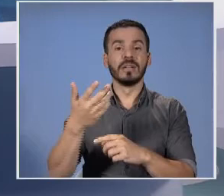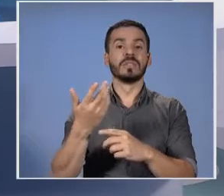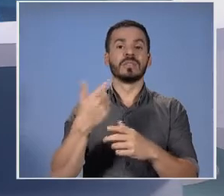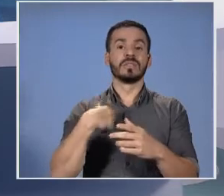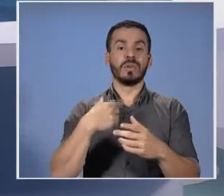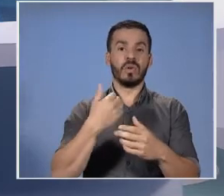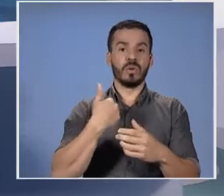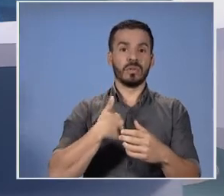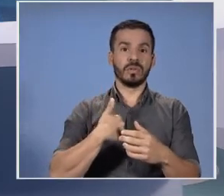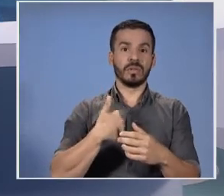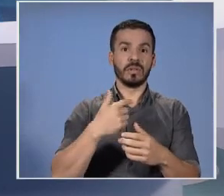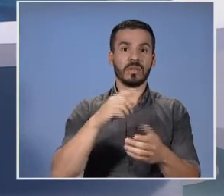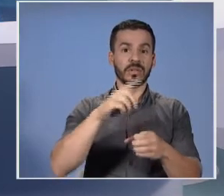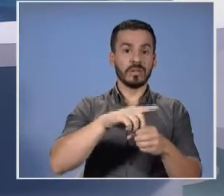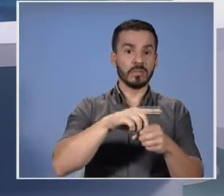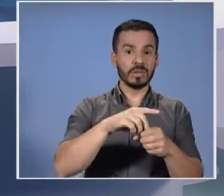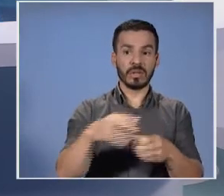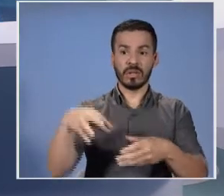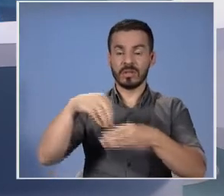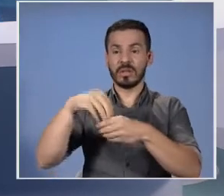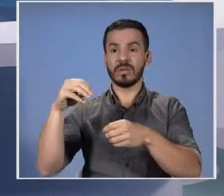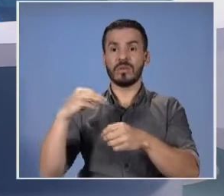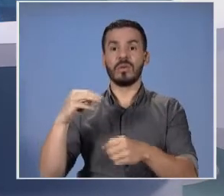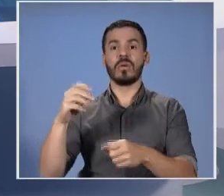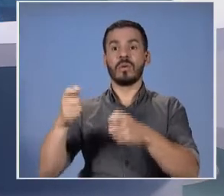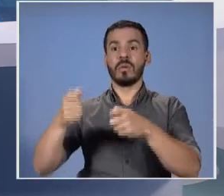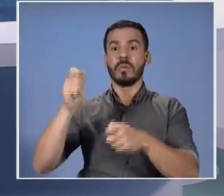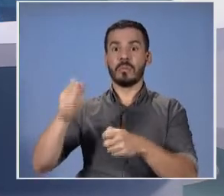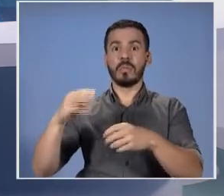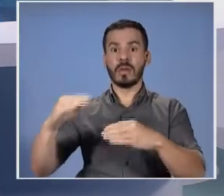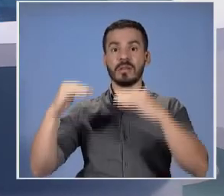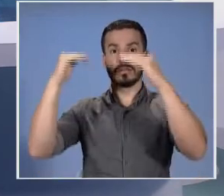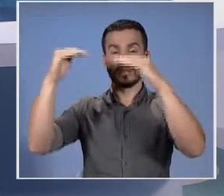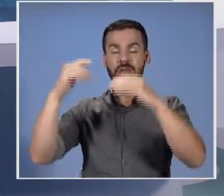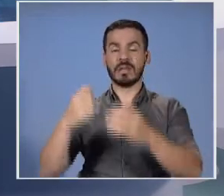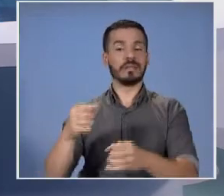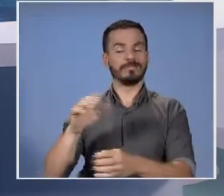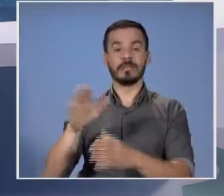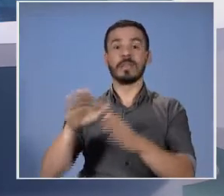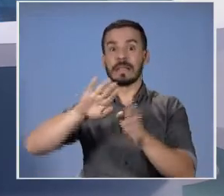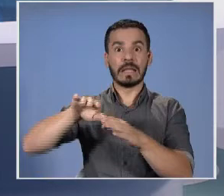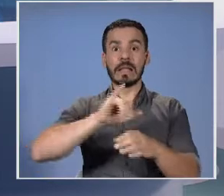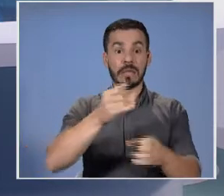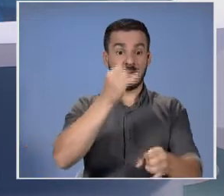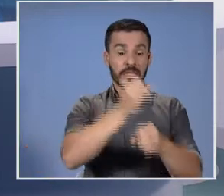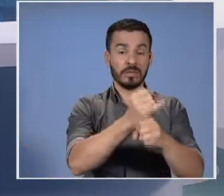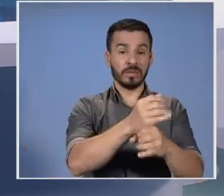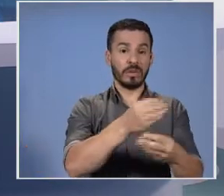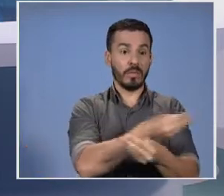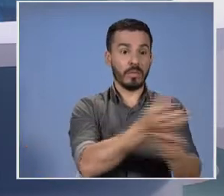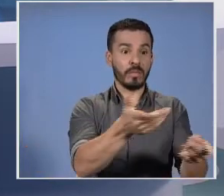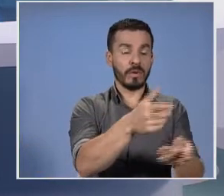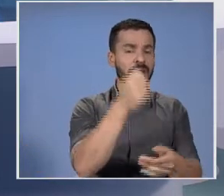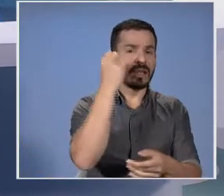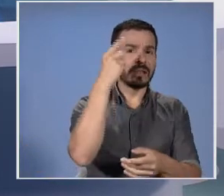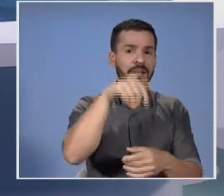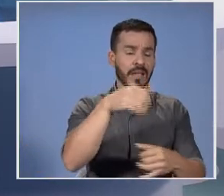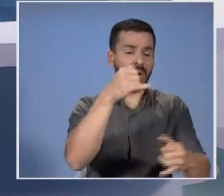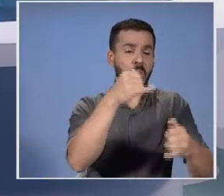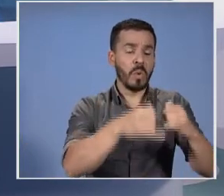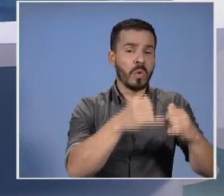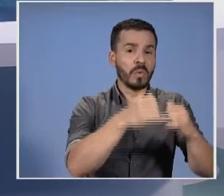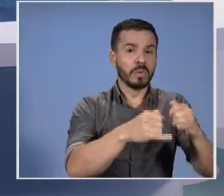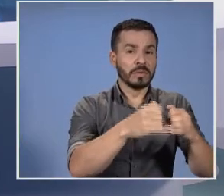diputados y por qué no incluimos a los magistrados, sino en general en la institucionalidad pública, de entender que quizás este es una de las